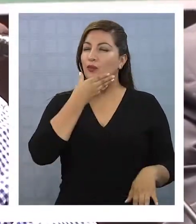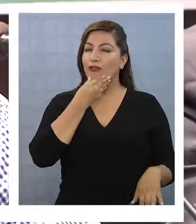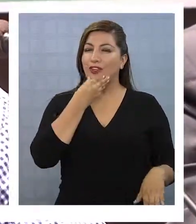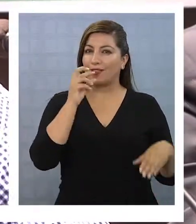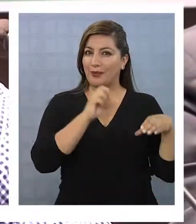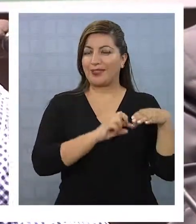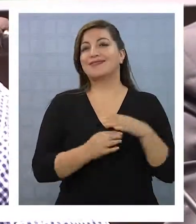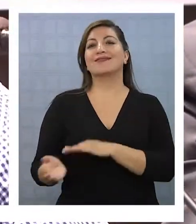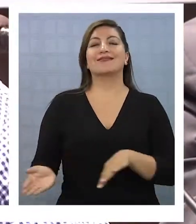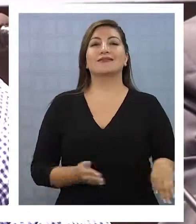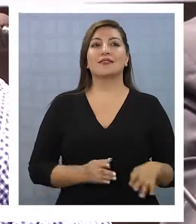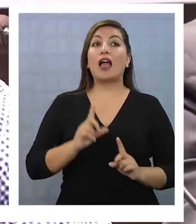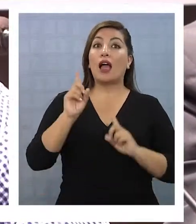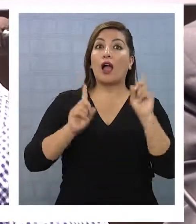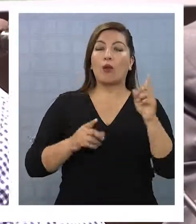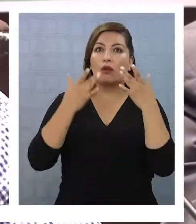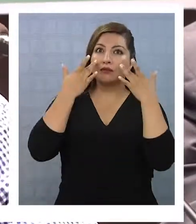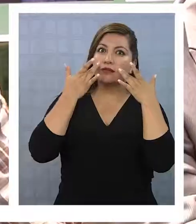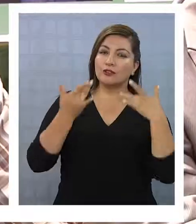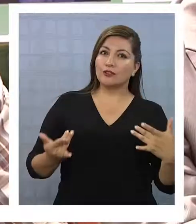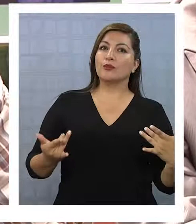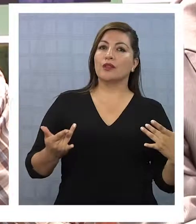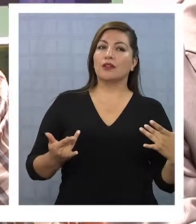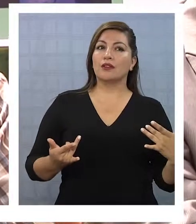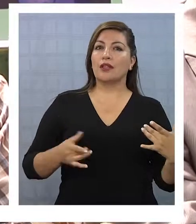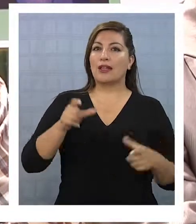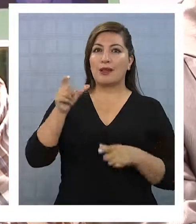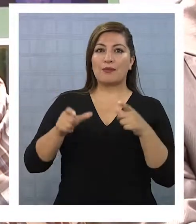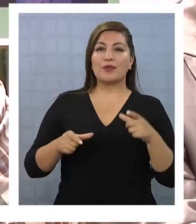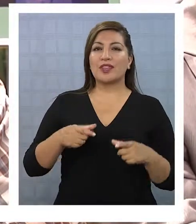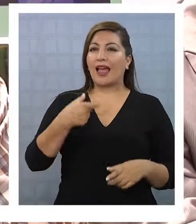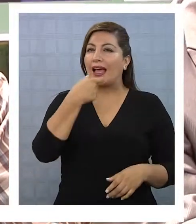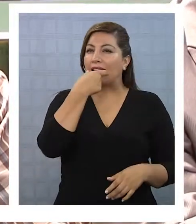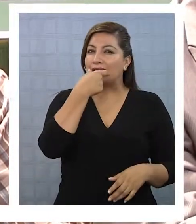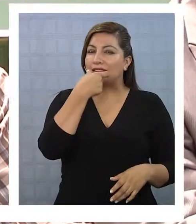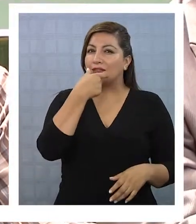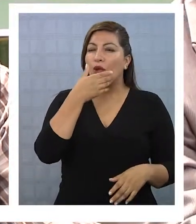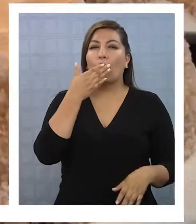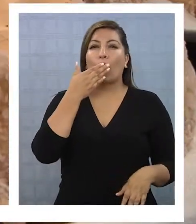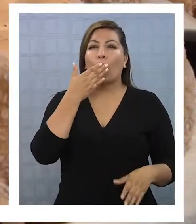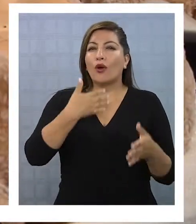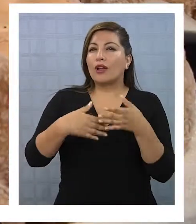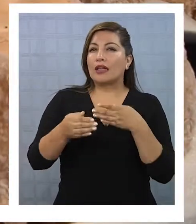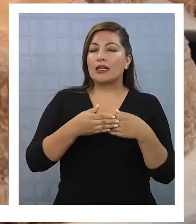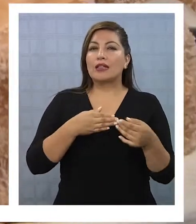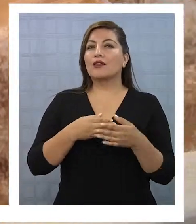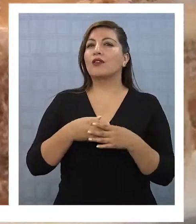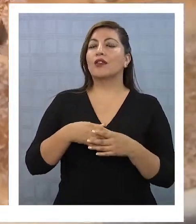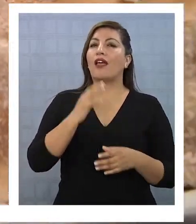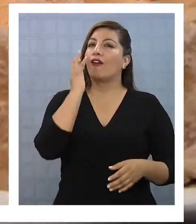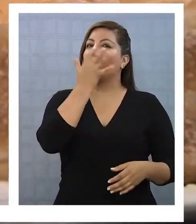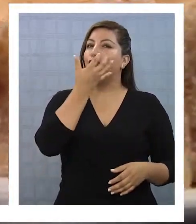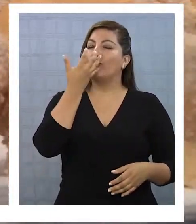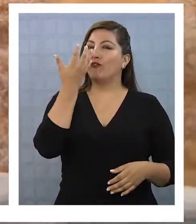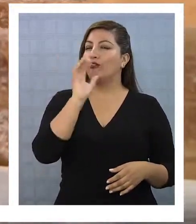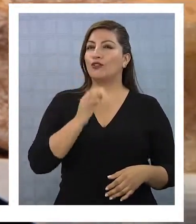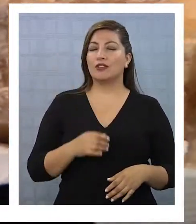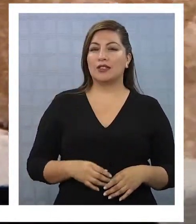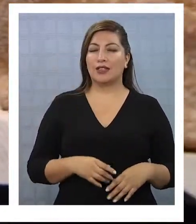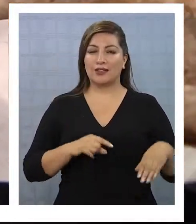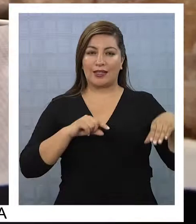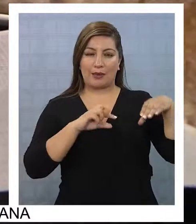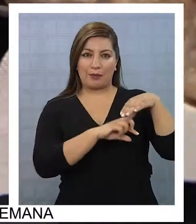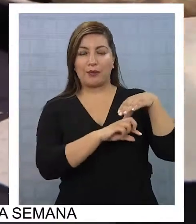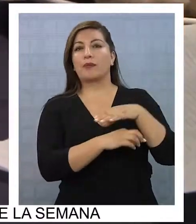bonito Pica. Algunos se llevaron una sorpresa, con los famosos alfajores y jugos naturales de los frutos típicos de Pica.